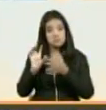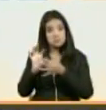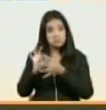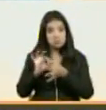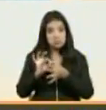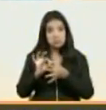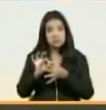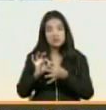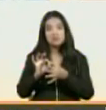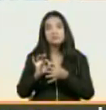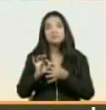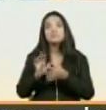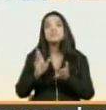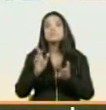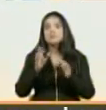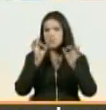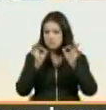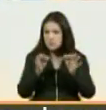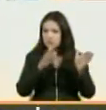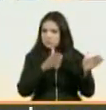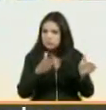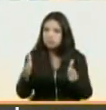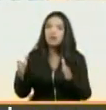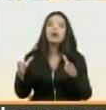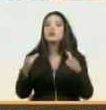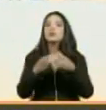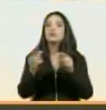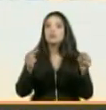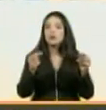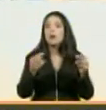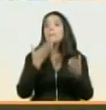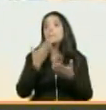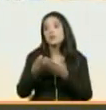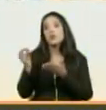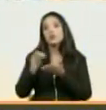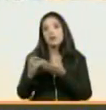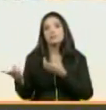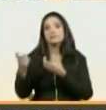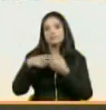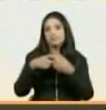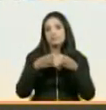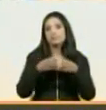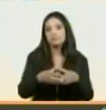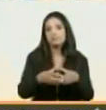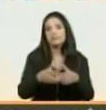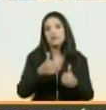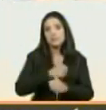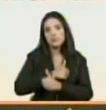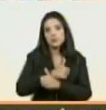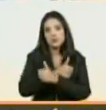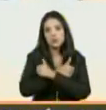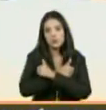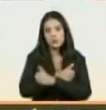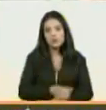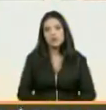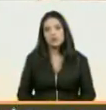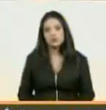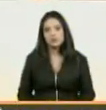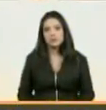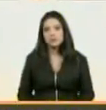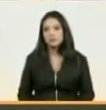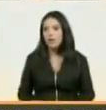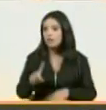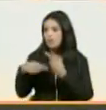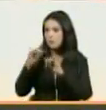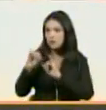las sesiones de la Asamblea, solicito entonces la incorporación de mi respectivo suplente. Luego de hacer esto, diputado, ¿cuáles son las